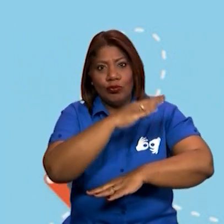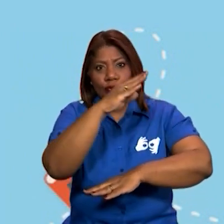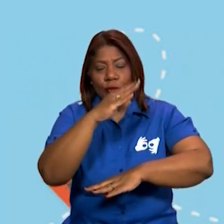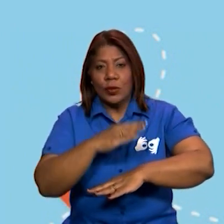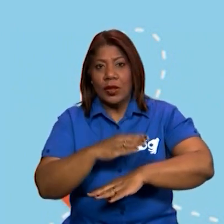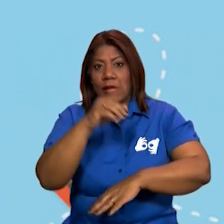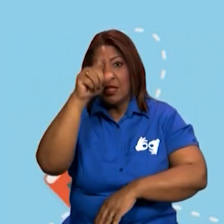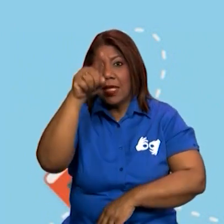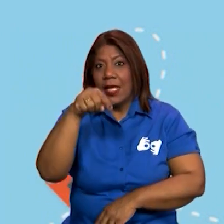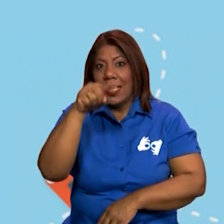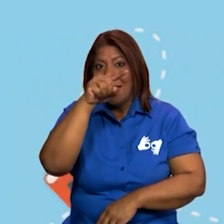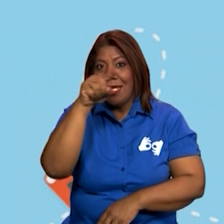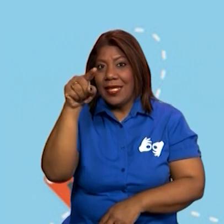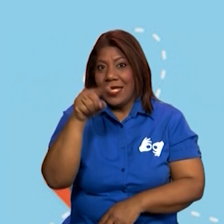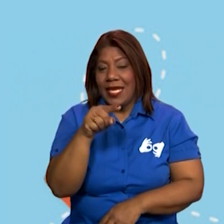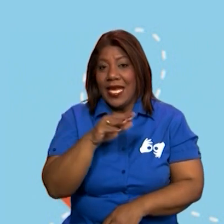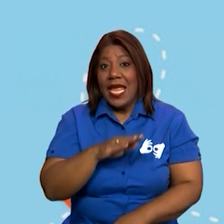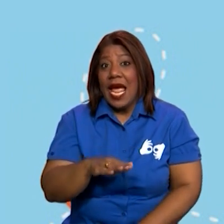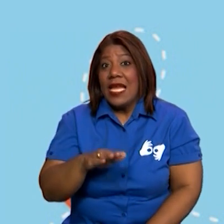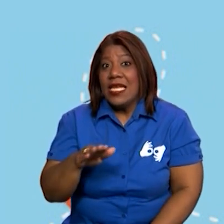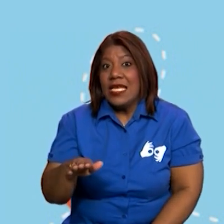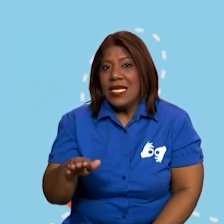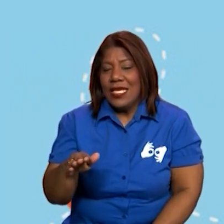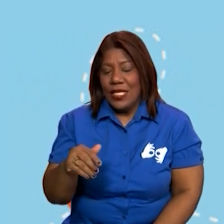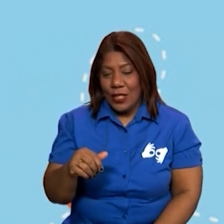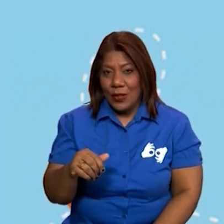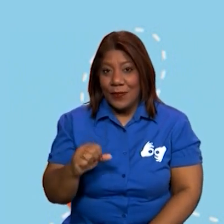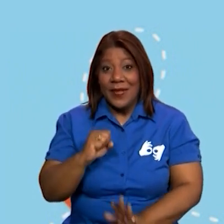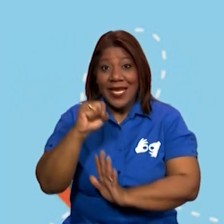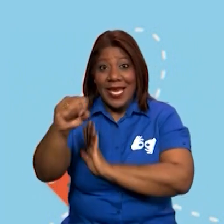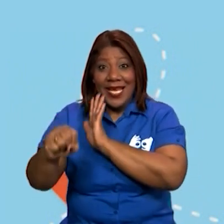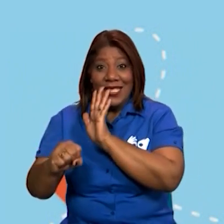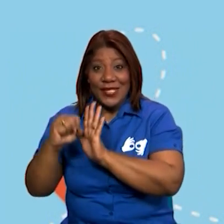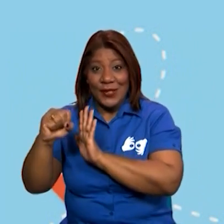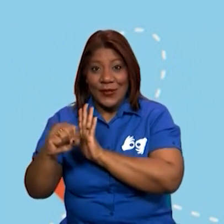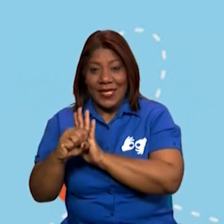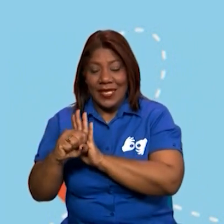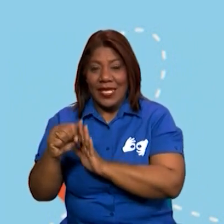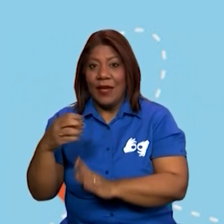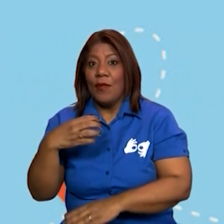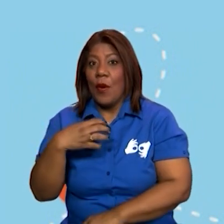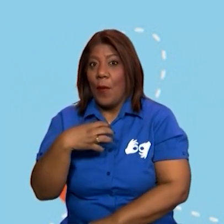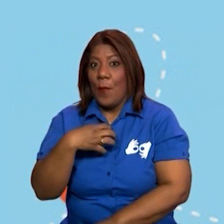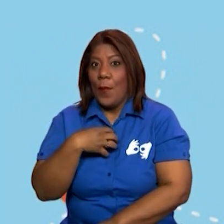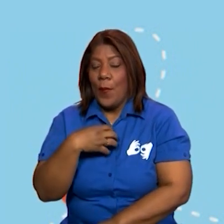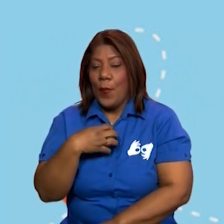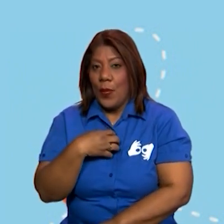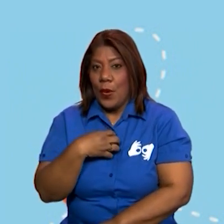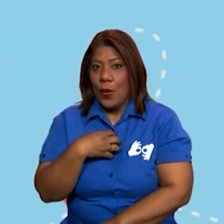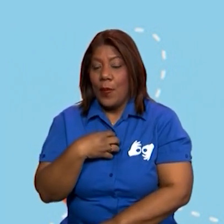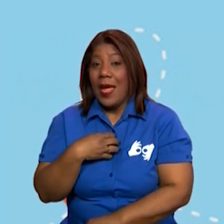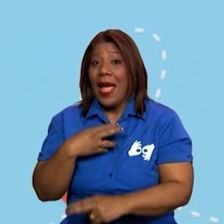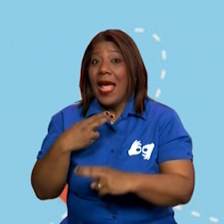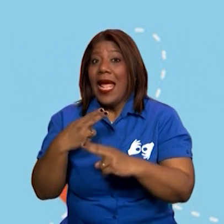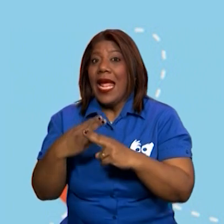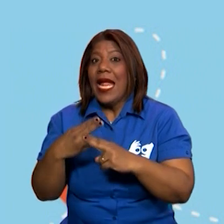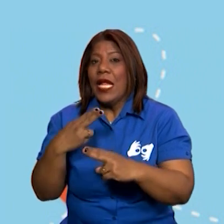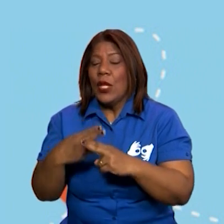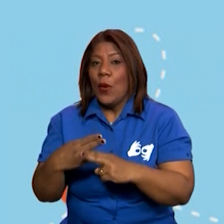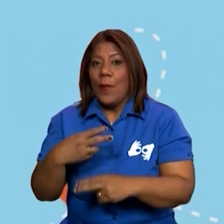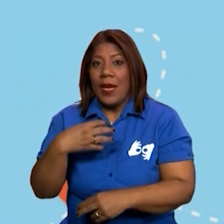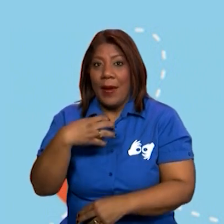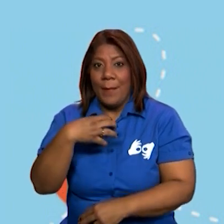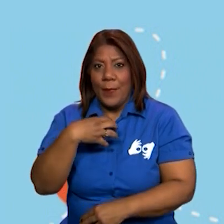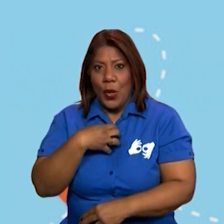estrella, niño. Y el sustantivo propio es el que da el nombre propio a